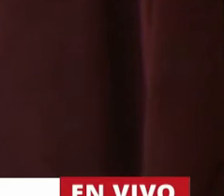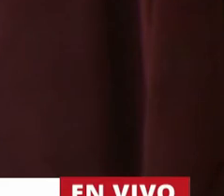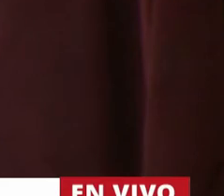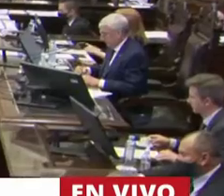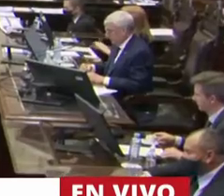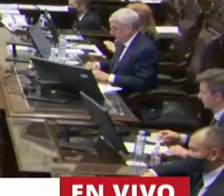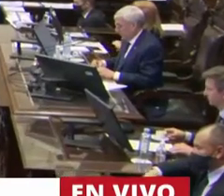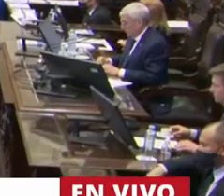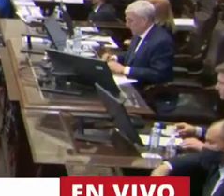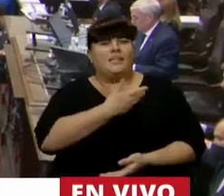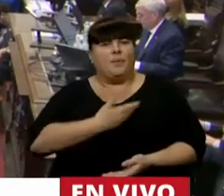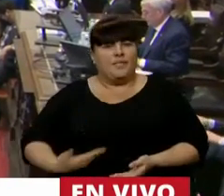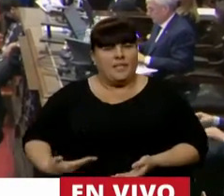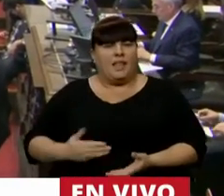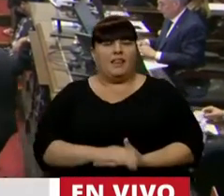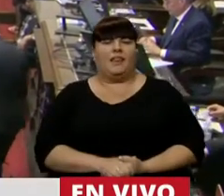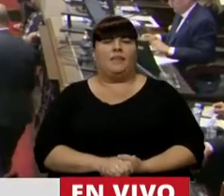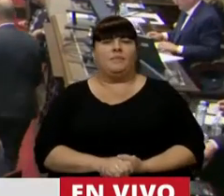Gracias, presidente.